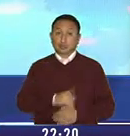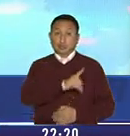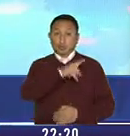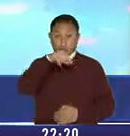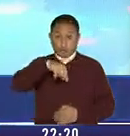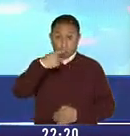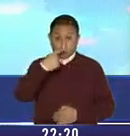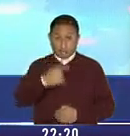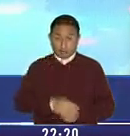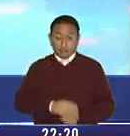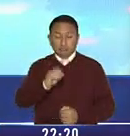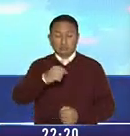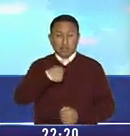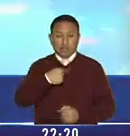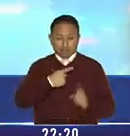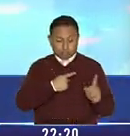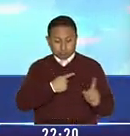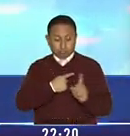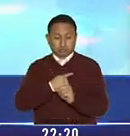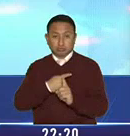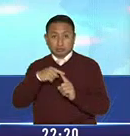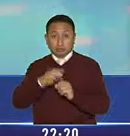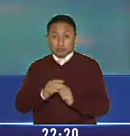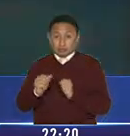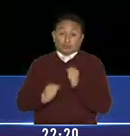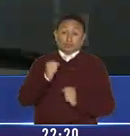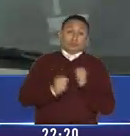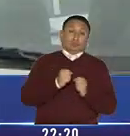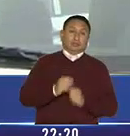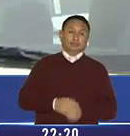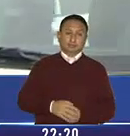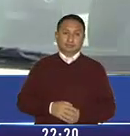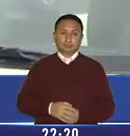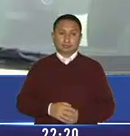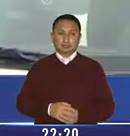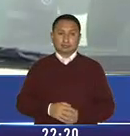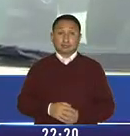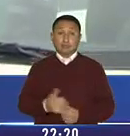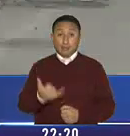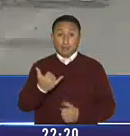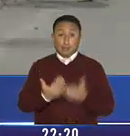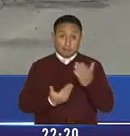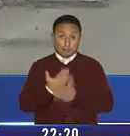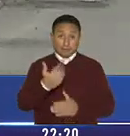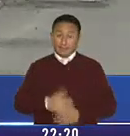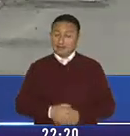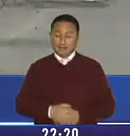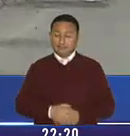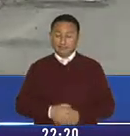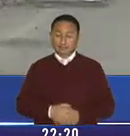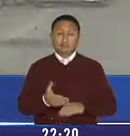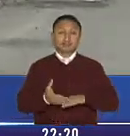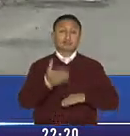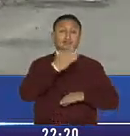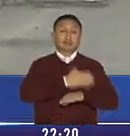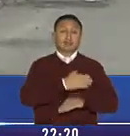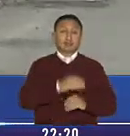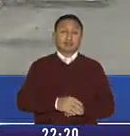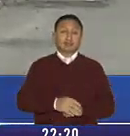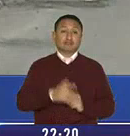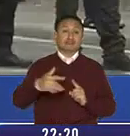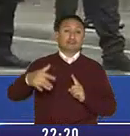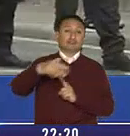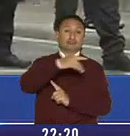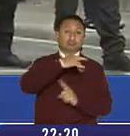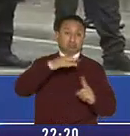zona. Claro, yo iba saliendo y todo el mundo tuvo que correr. Así que este tipo de sucesos ya no son nuevos, pues hace poco, en uno de los parques